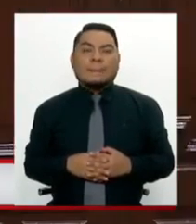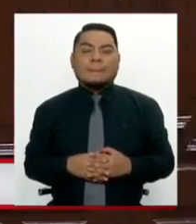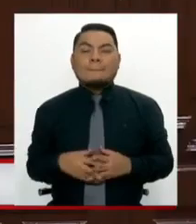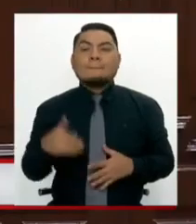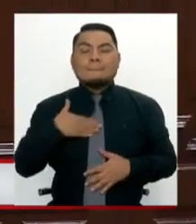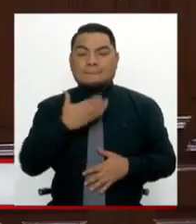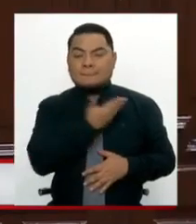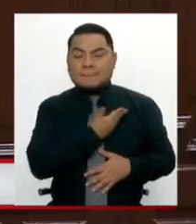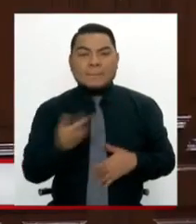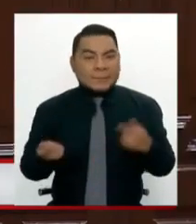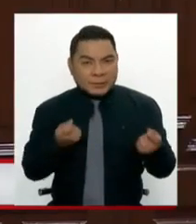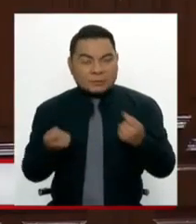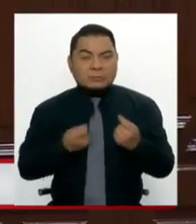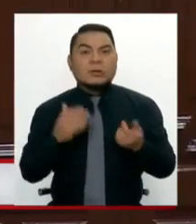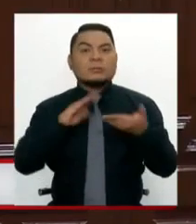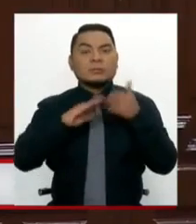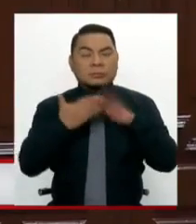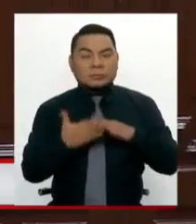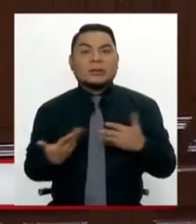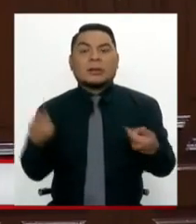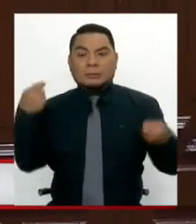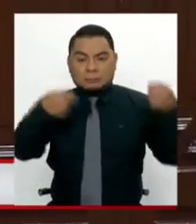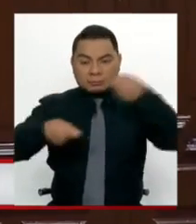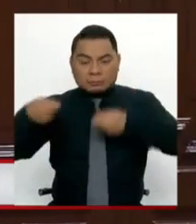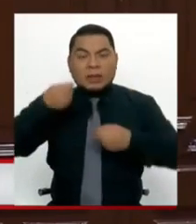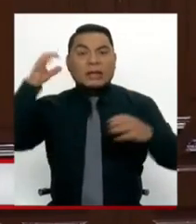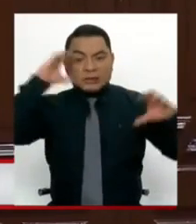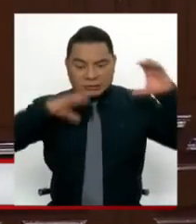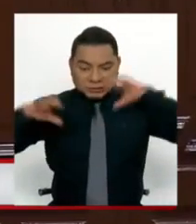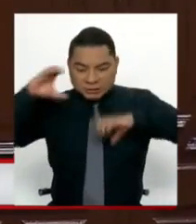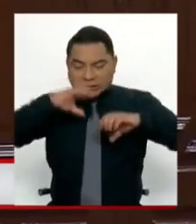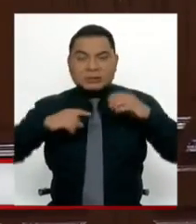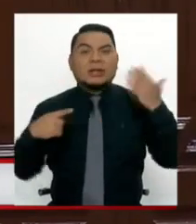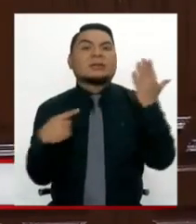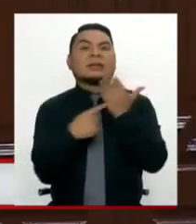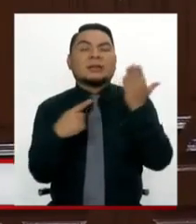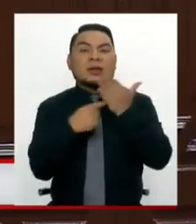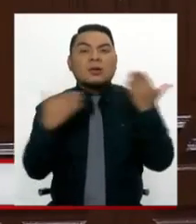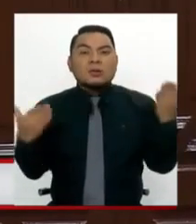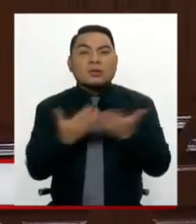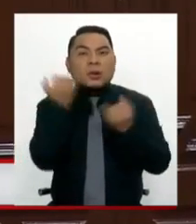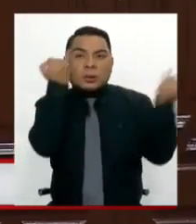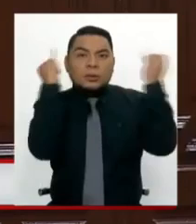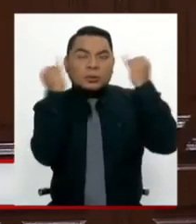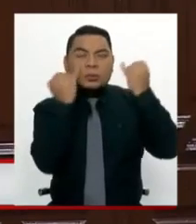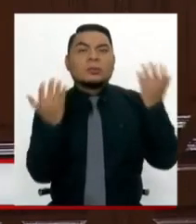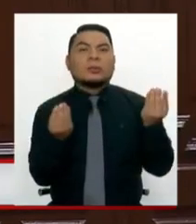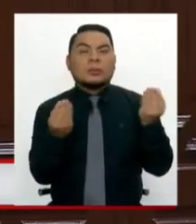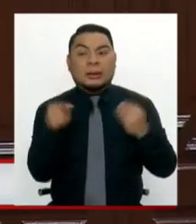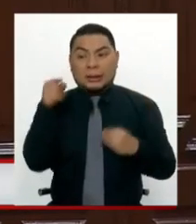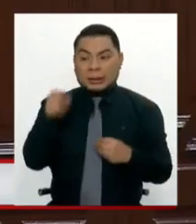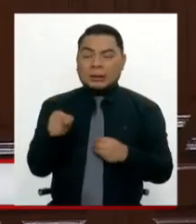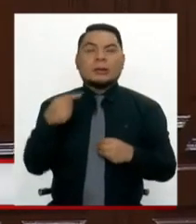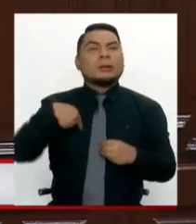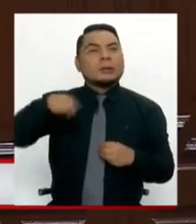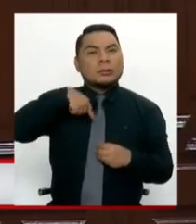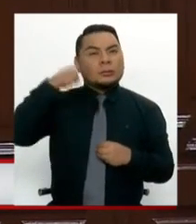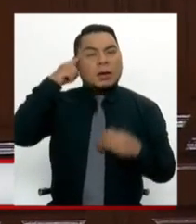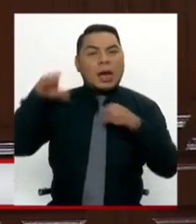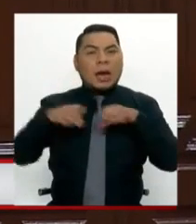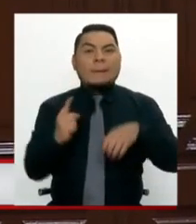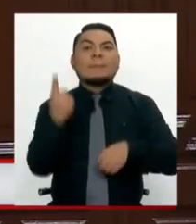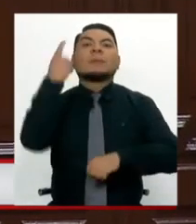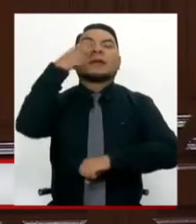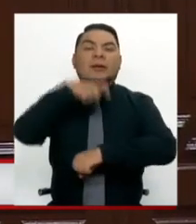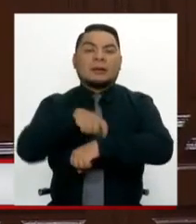El Gobierno del Pueblo invierte en ciencia, tecnología e innovación. Por ello, hemos desarrollado por